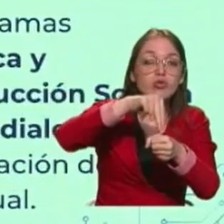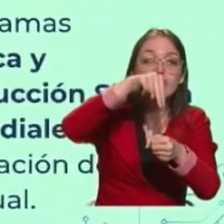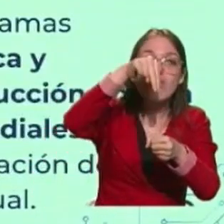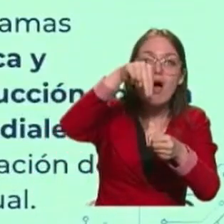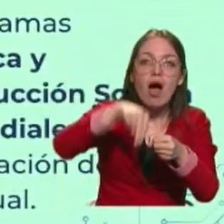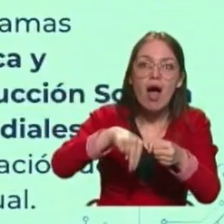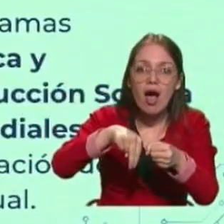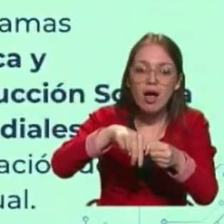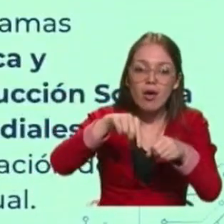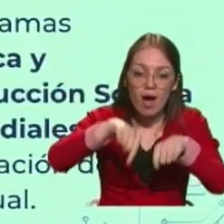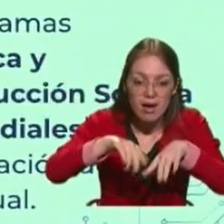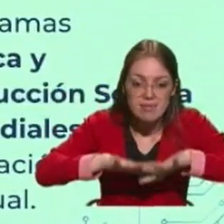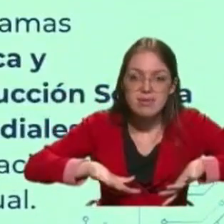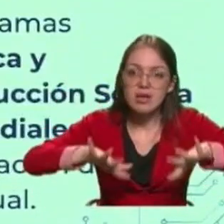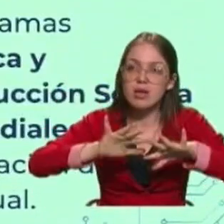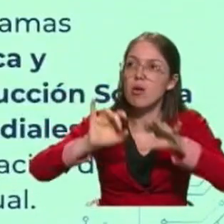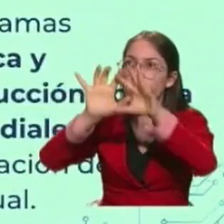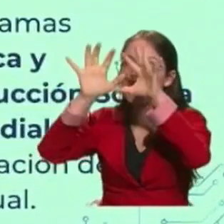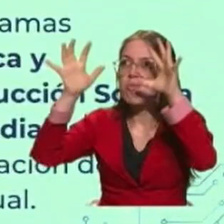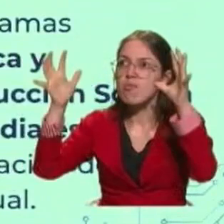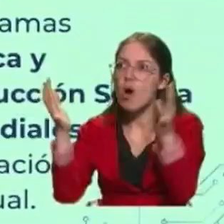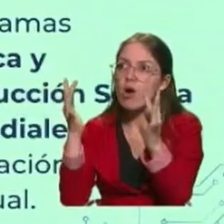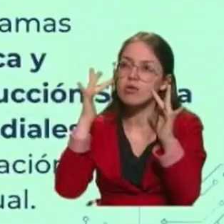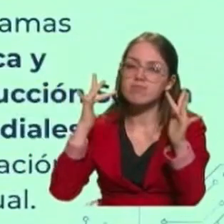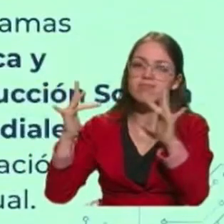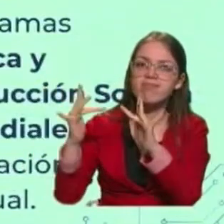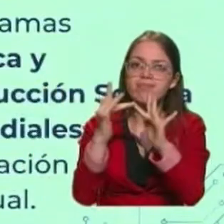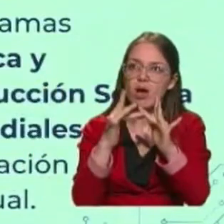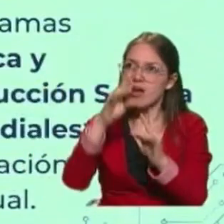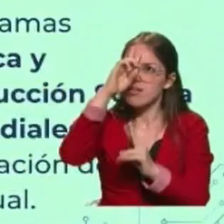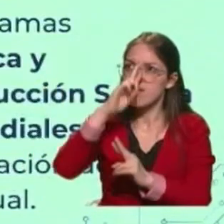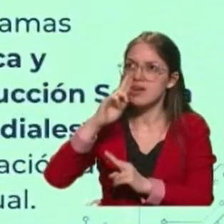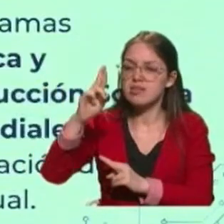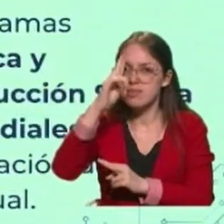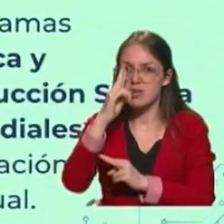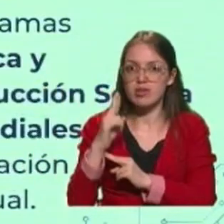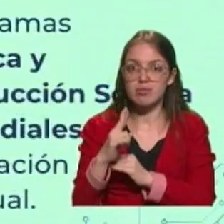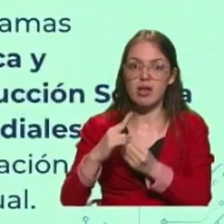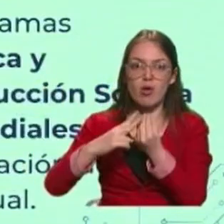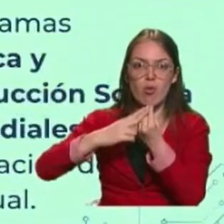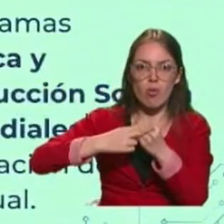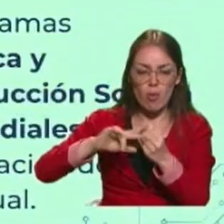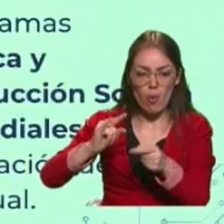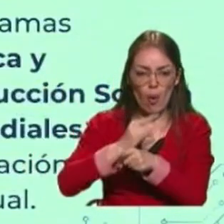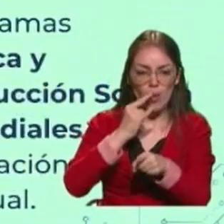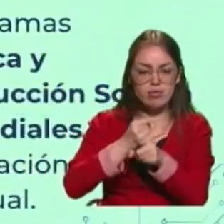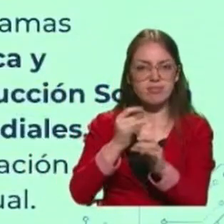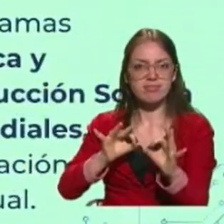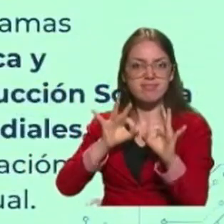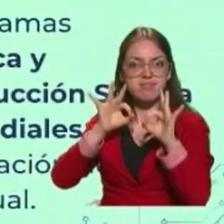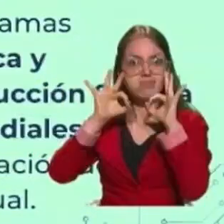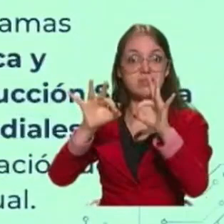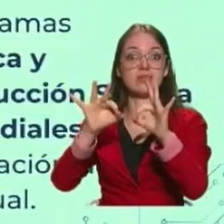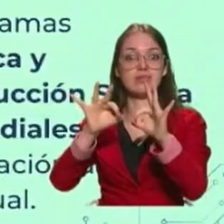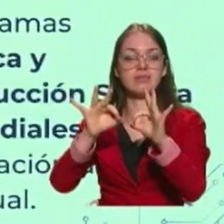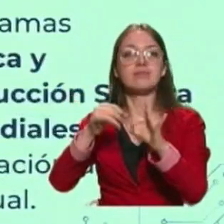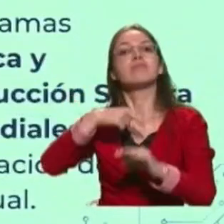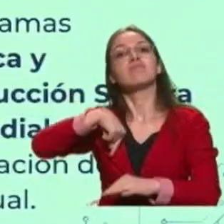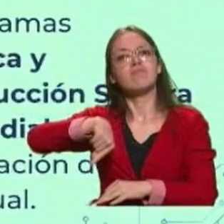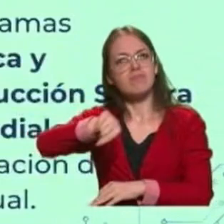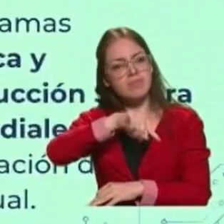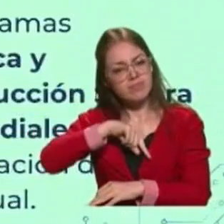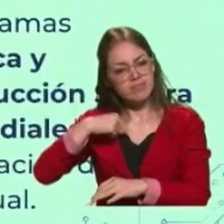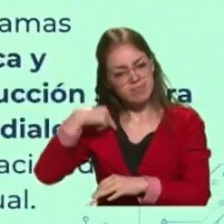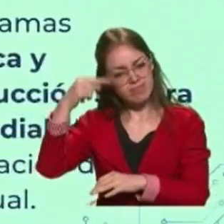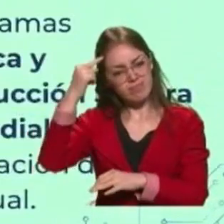y además con una utilización de vida de las herramientas por eso también hemos avanzado en la posibilidad de la